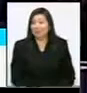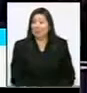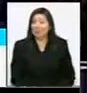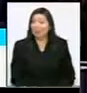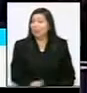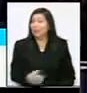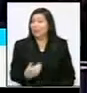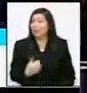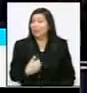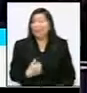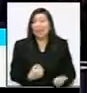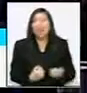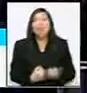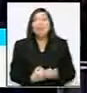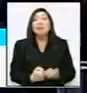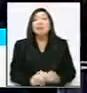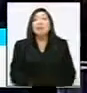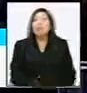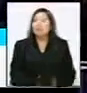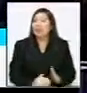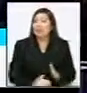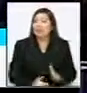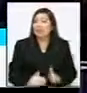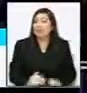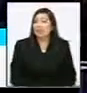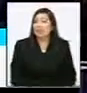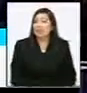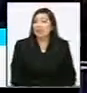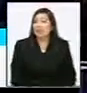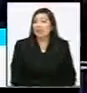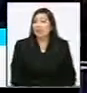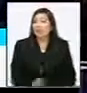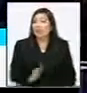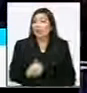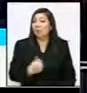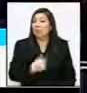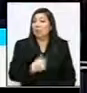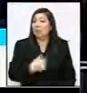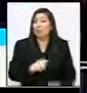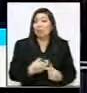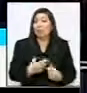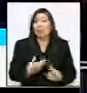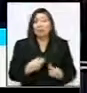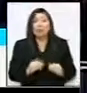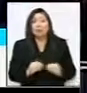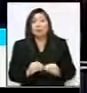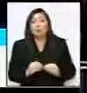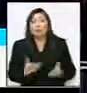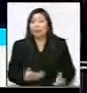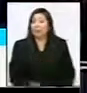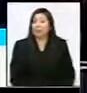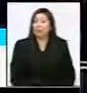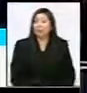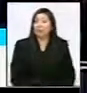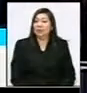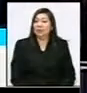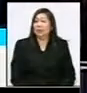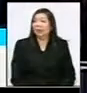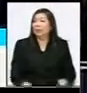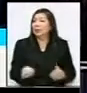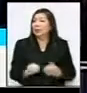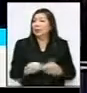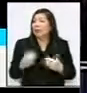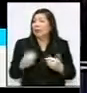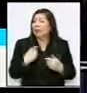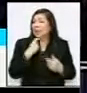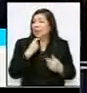no tiene el respaldo de la mayoría de su propio partido, el Partido Conservador, en la Cámara de Comunes.